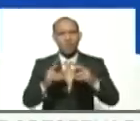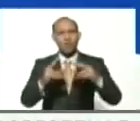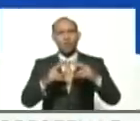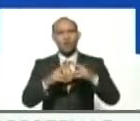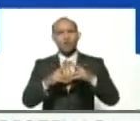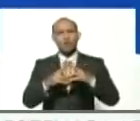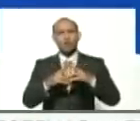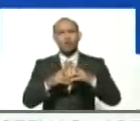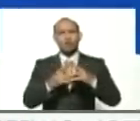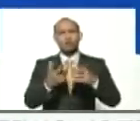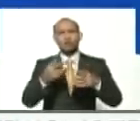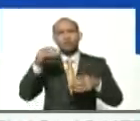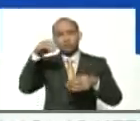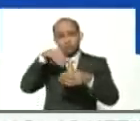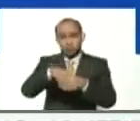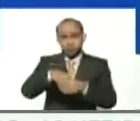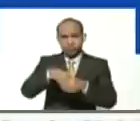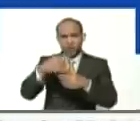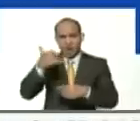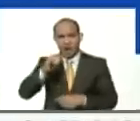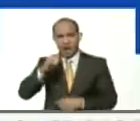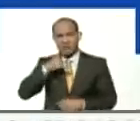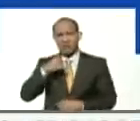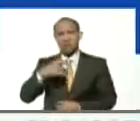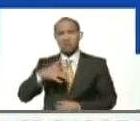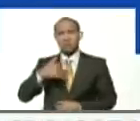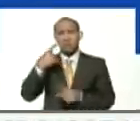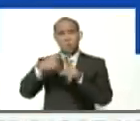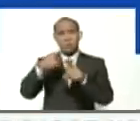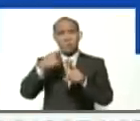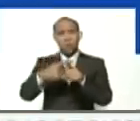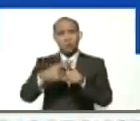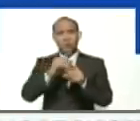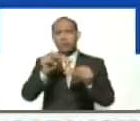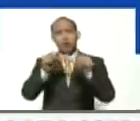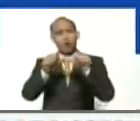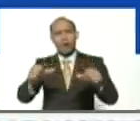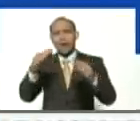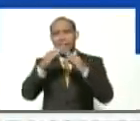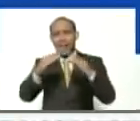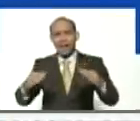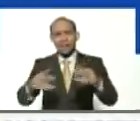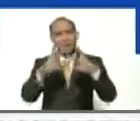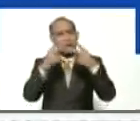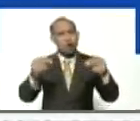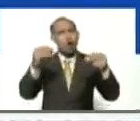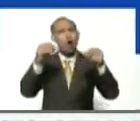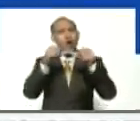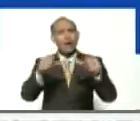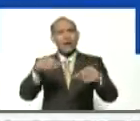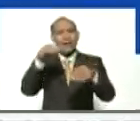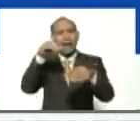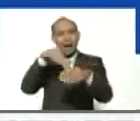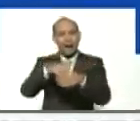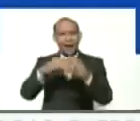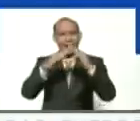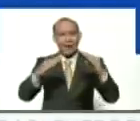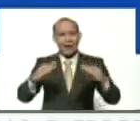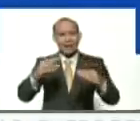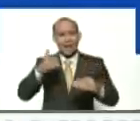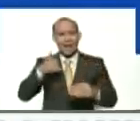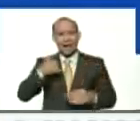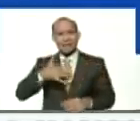si hemos sido determinados como un paciente portador de esta enfermedad del cob y 19 pero